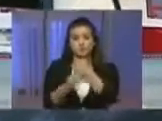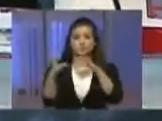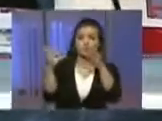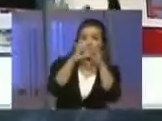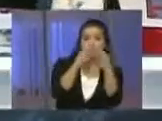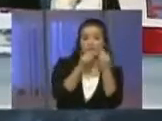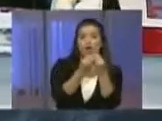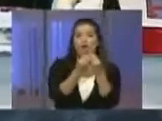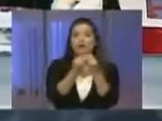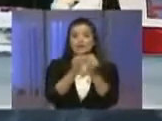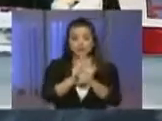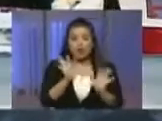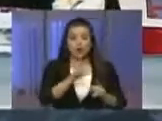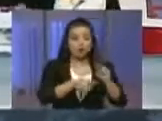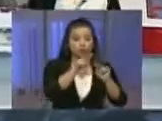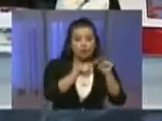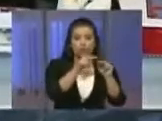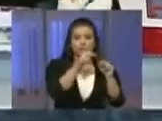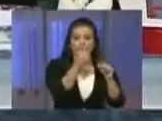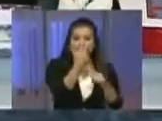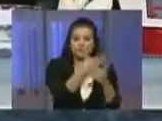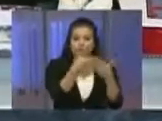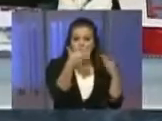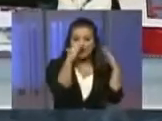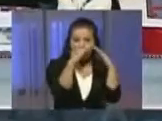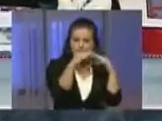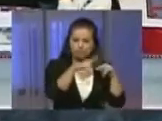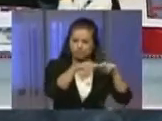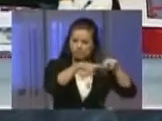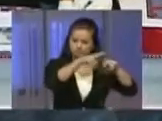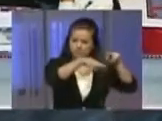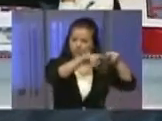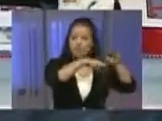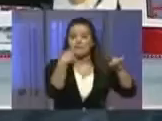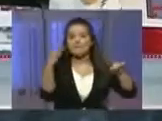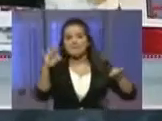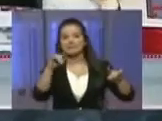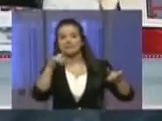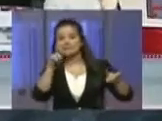construyendo 3 millones de viviendas pero por el otro lado vamos